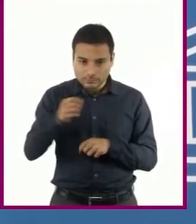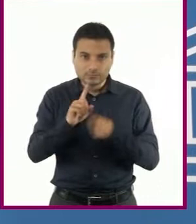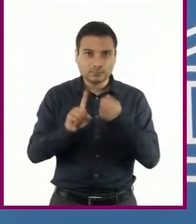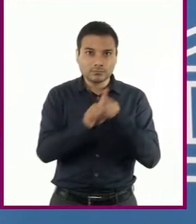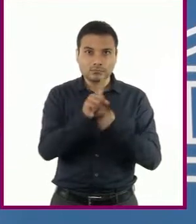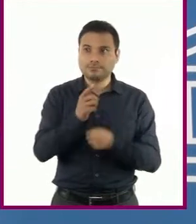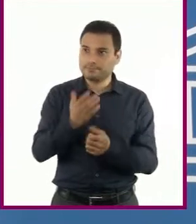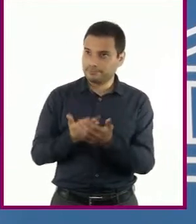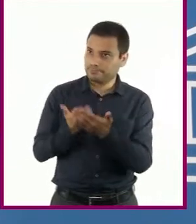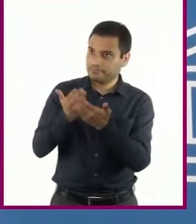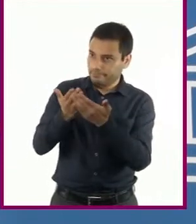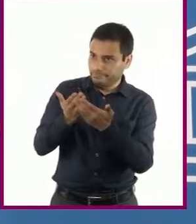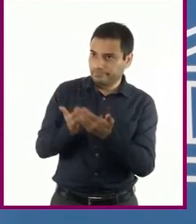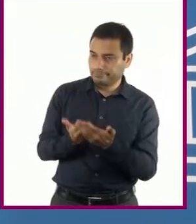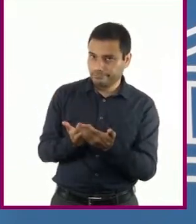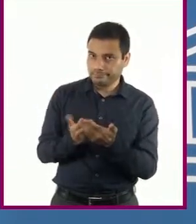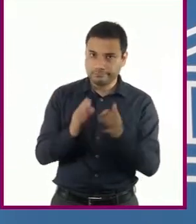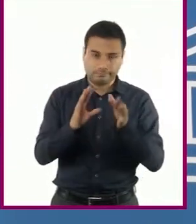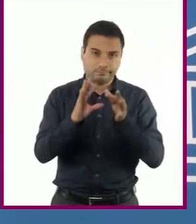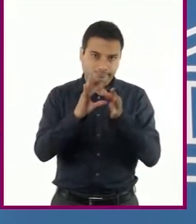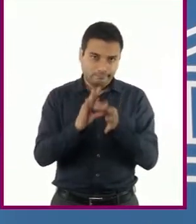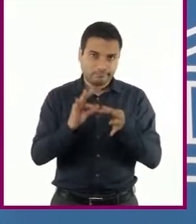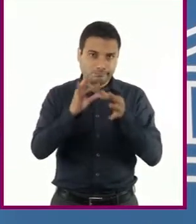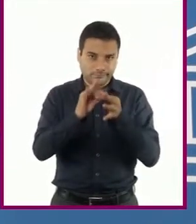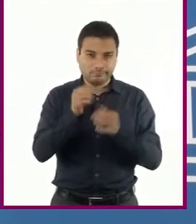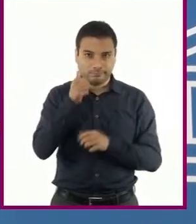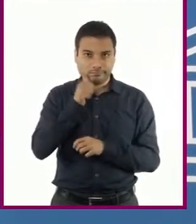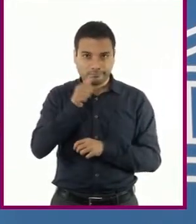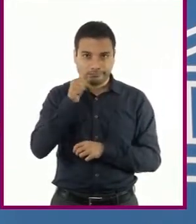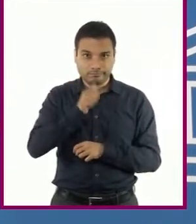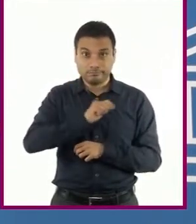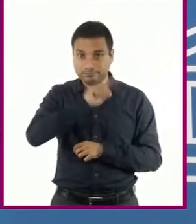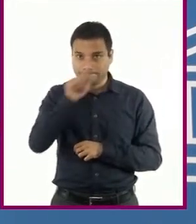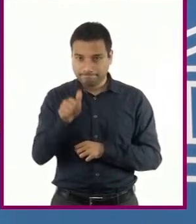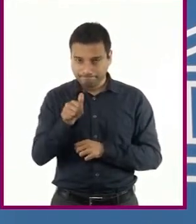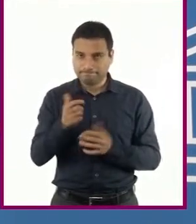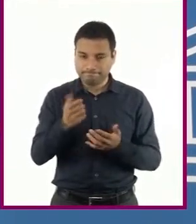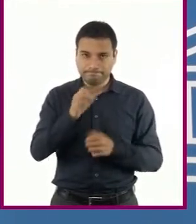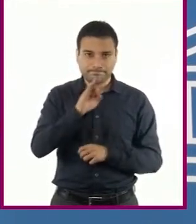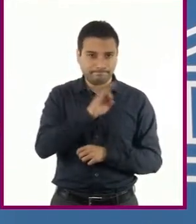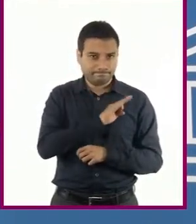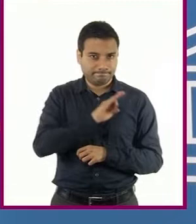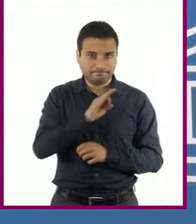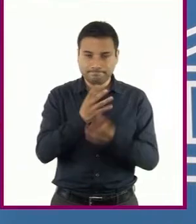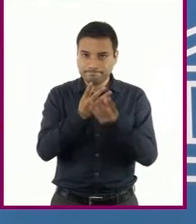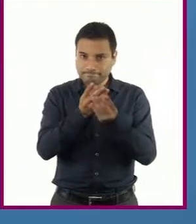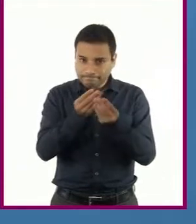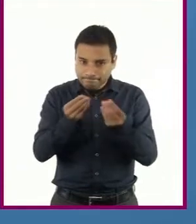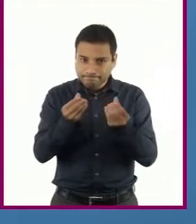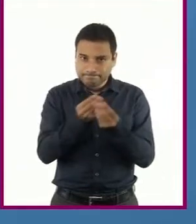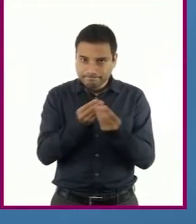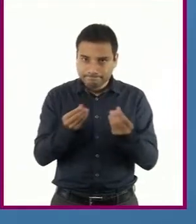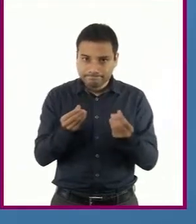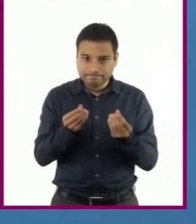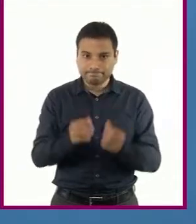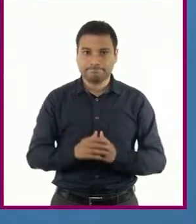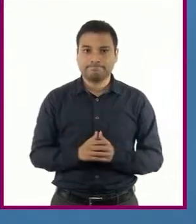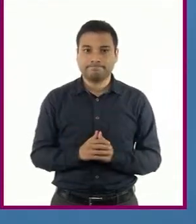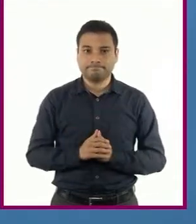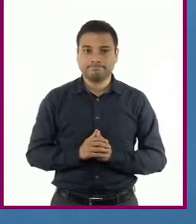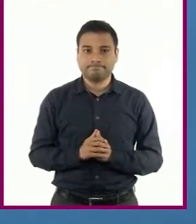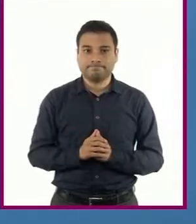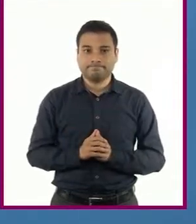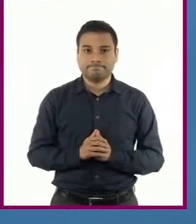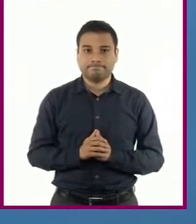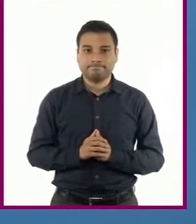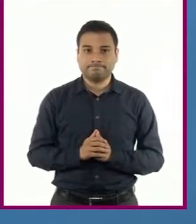problemas que enfrenta en la vida diaria y que se trabaje comprometidamente en su resolución. Para poder avanzar